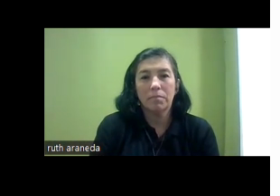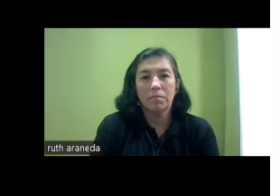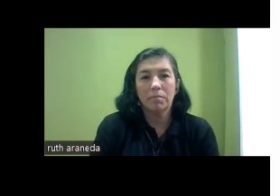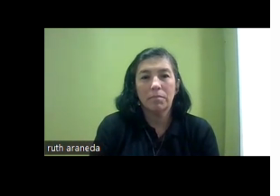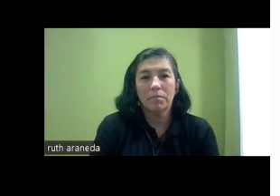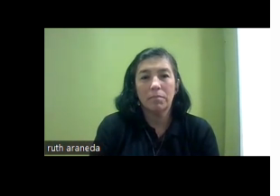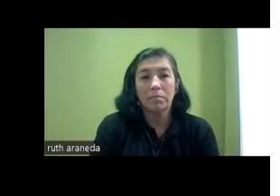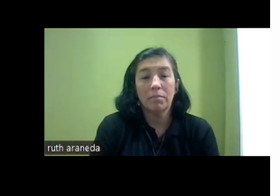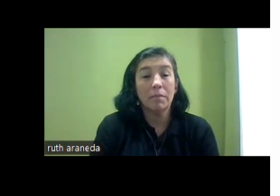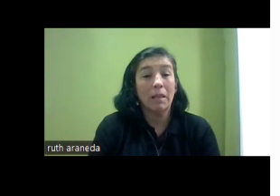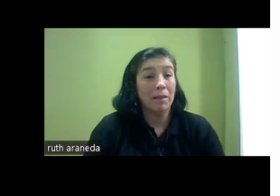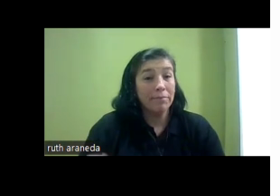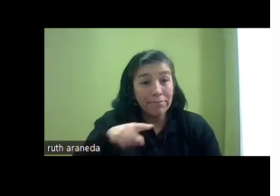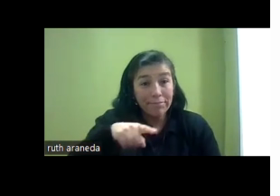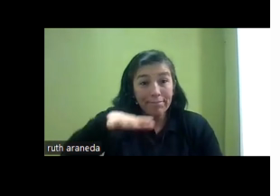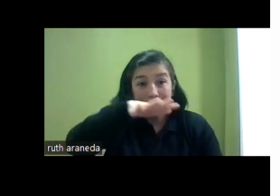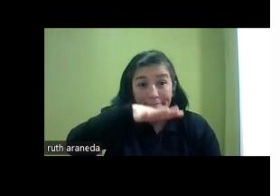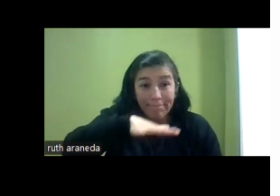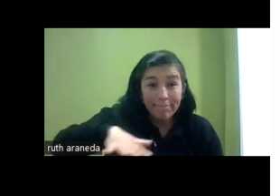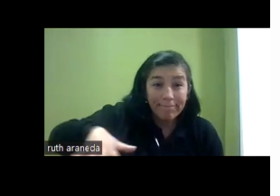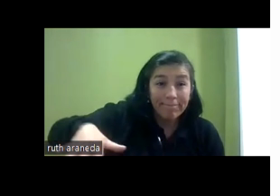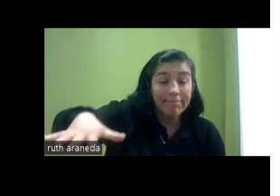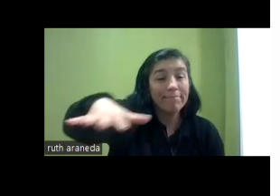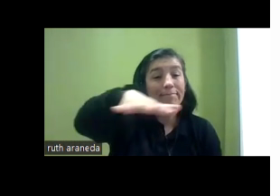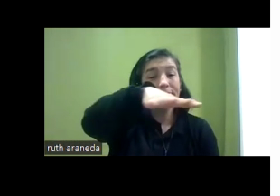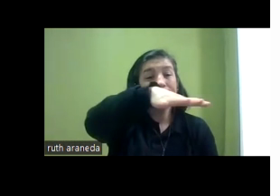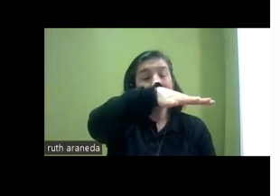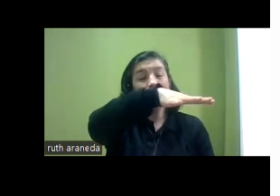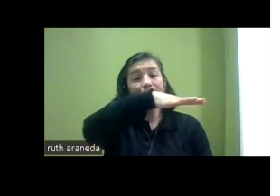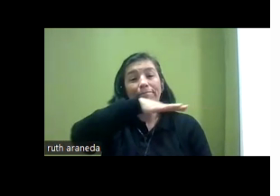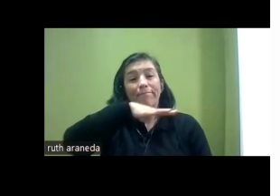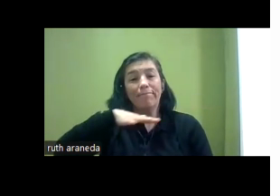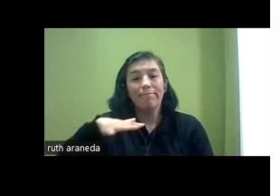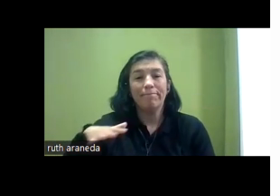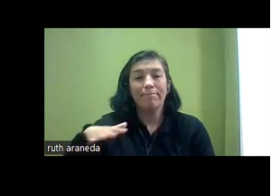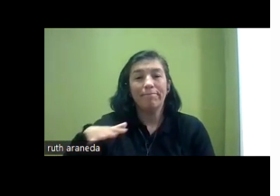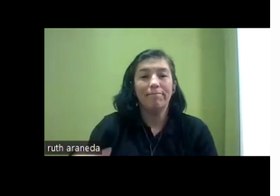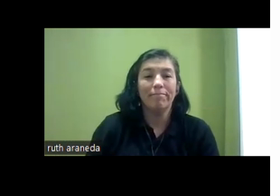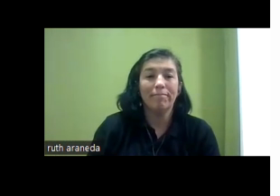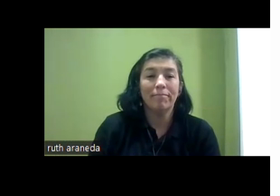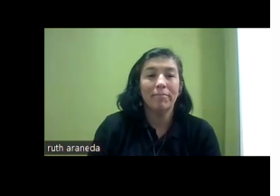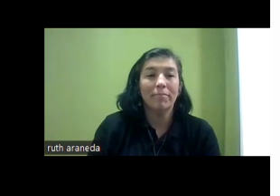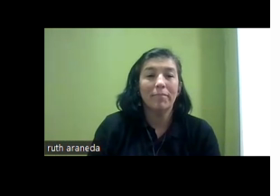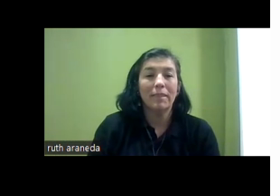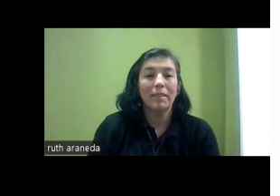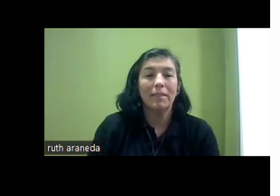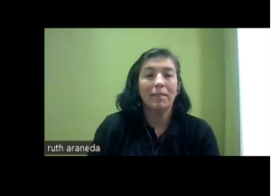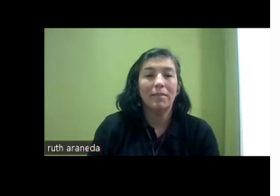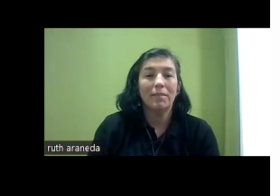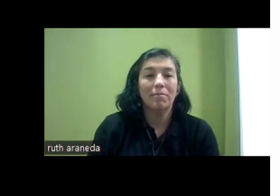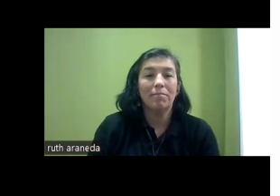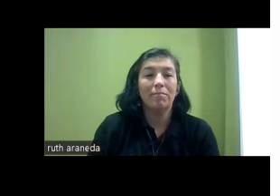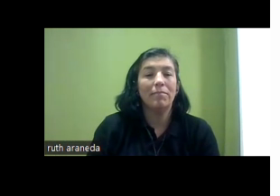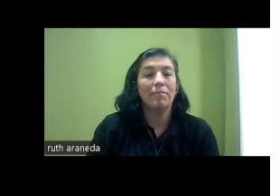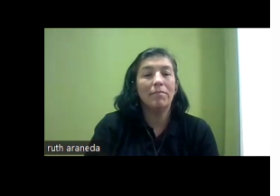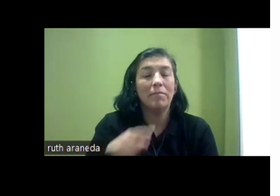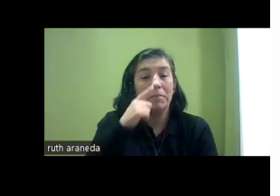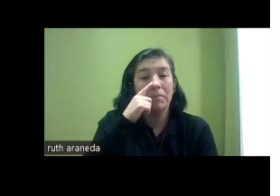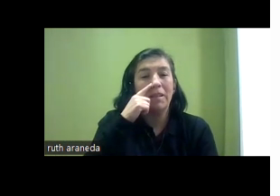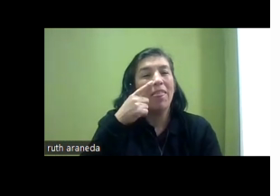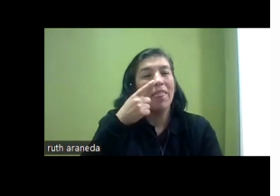en este escenario eh, eh, ecológico, estos distintos